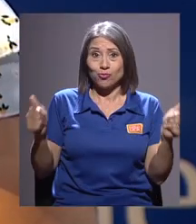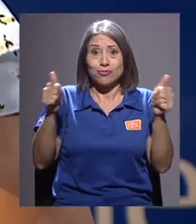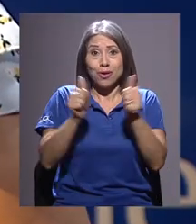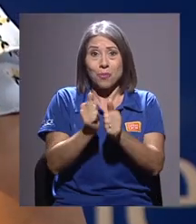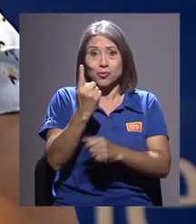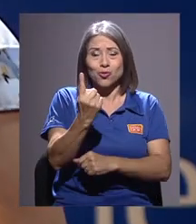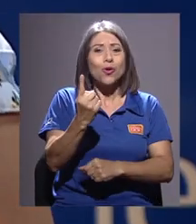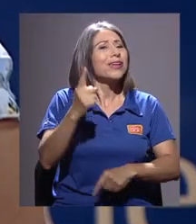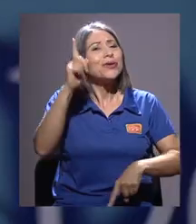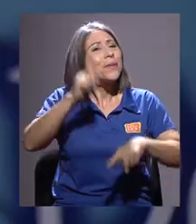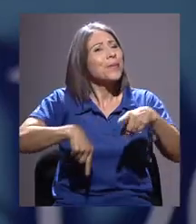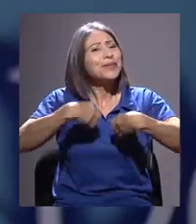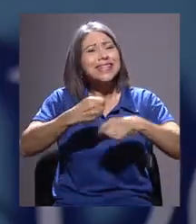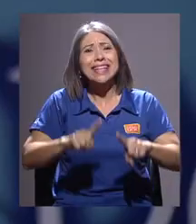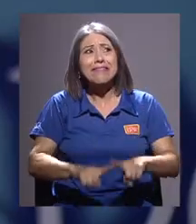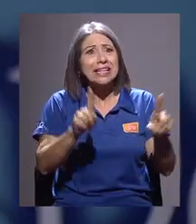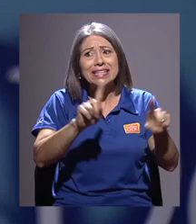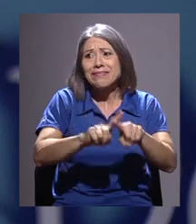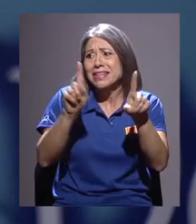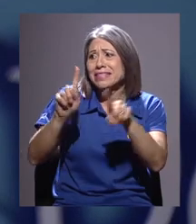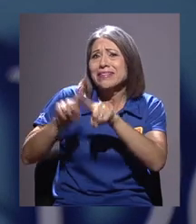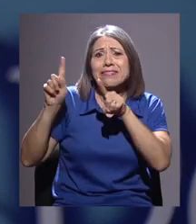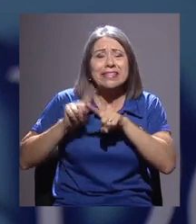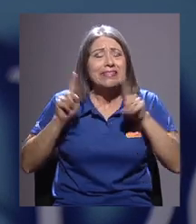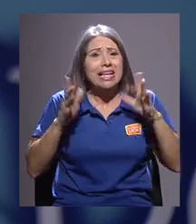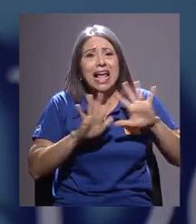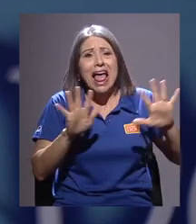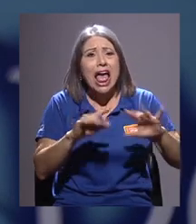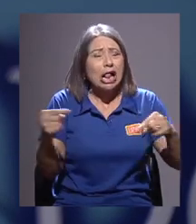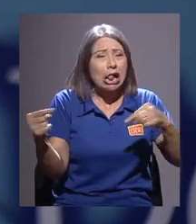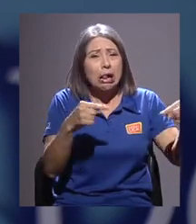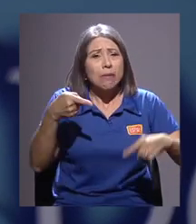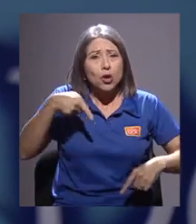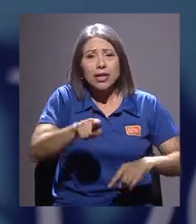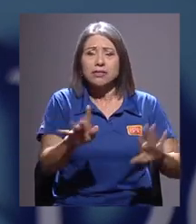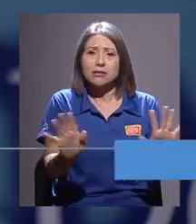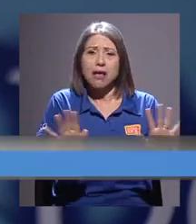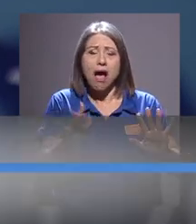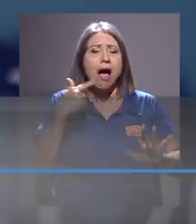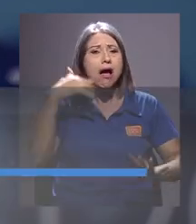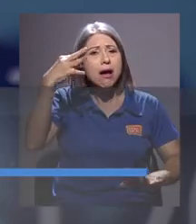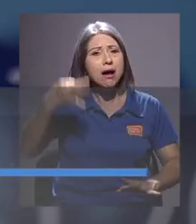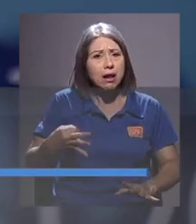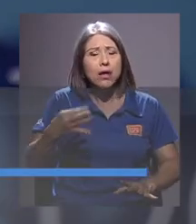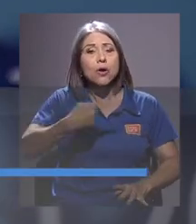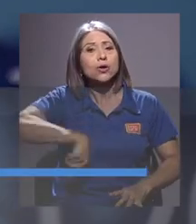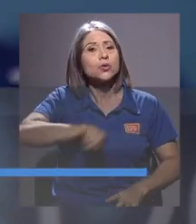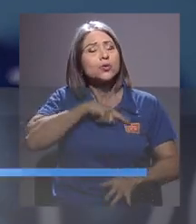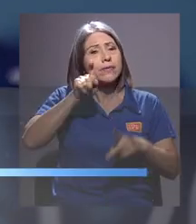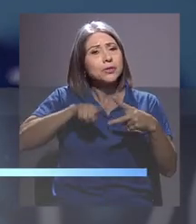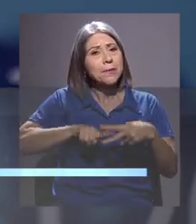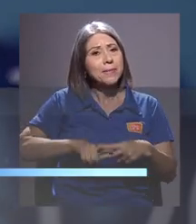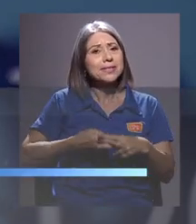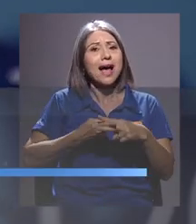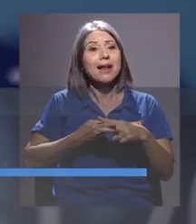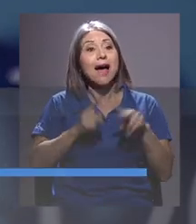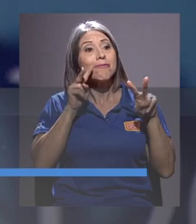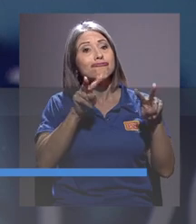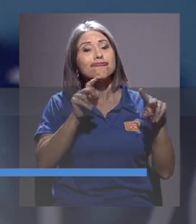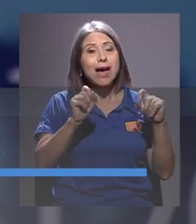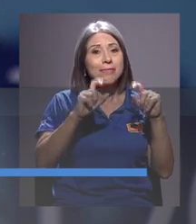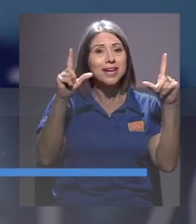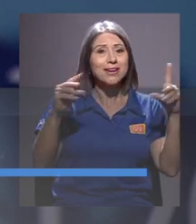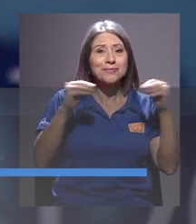si no podemos diferenciarnos tanto y estás buscando tanta facilidad para llegar a la violencia creo que tenemos que empezar a admirar no más a